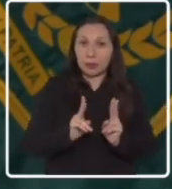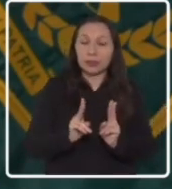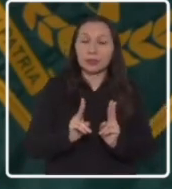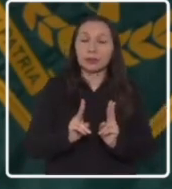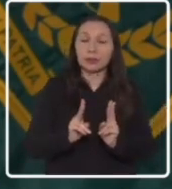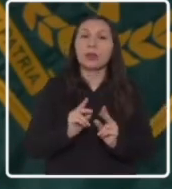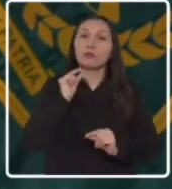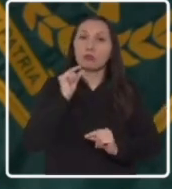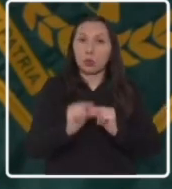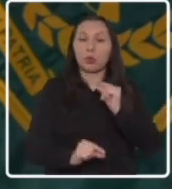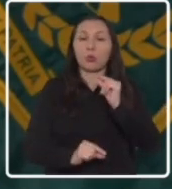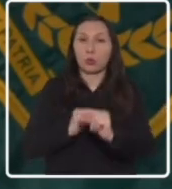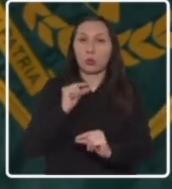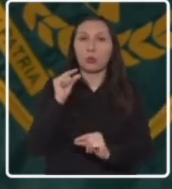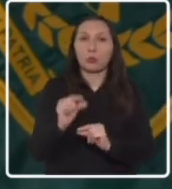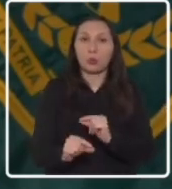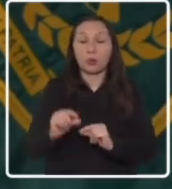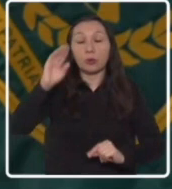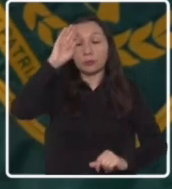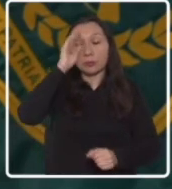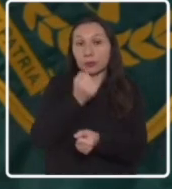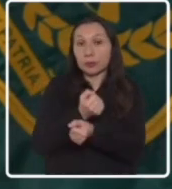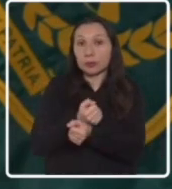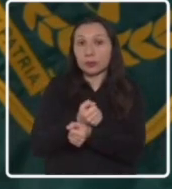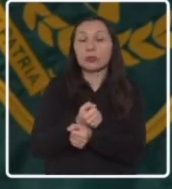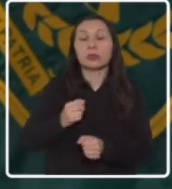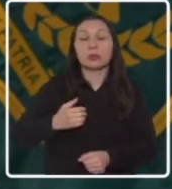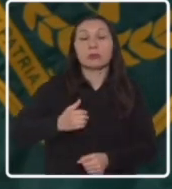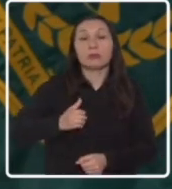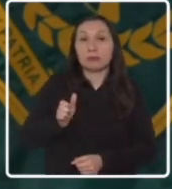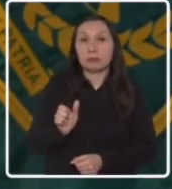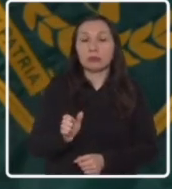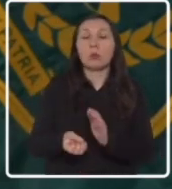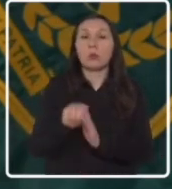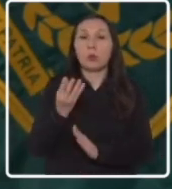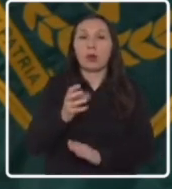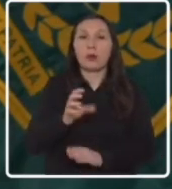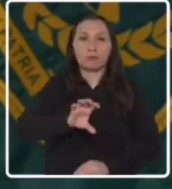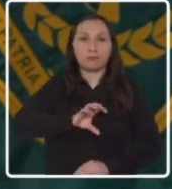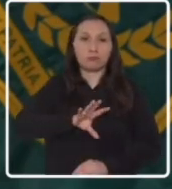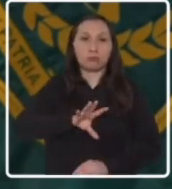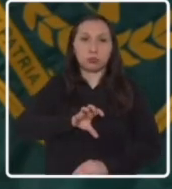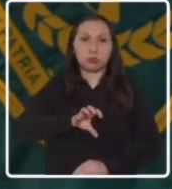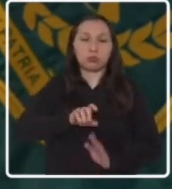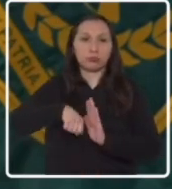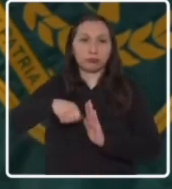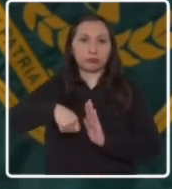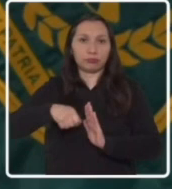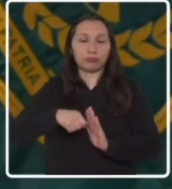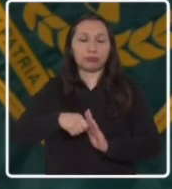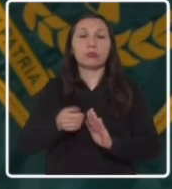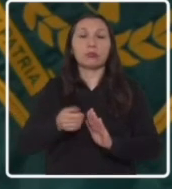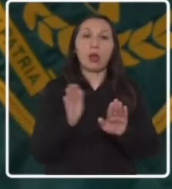que paulatinamente las policías vayan incorporando el uso de cámaras corporales con un sustento legal que